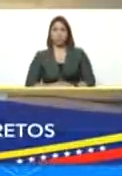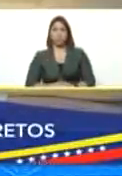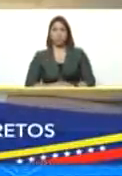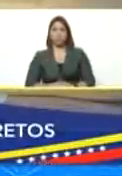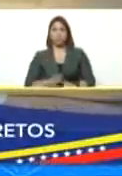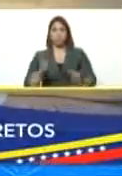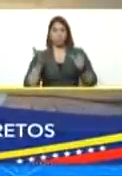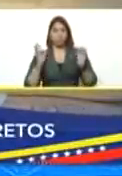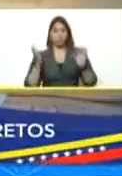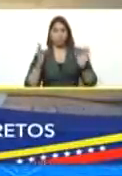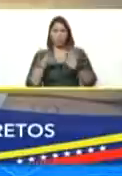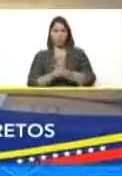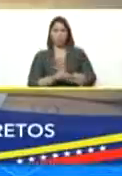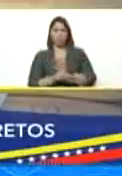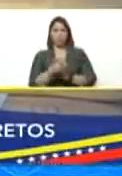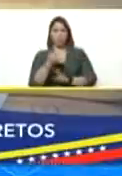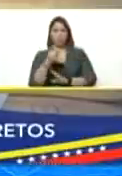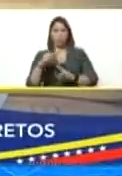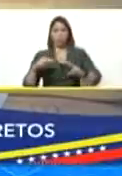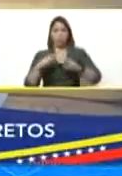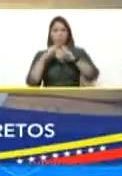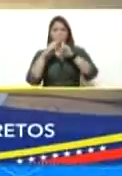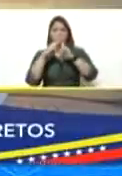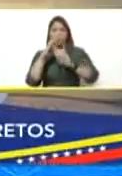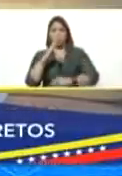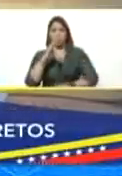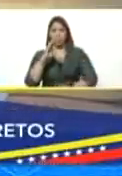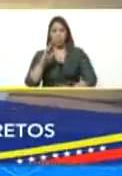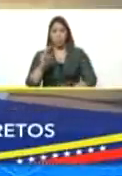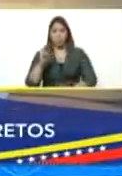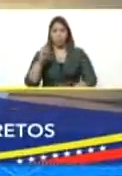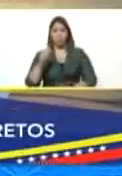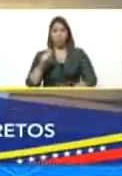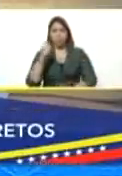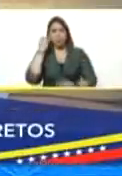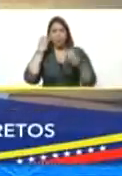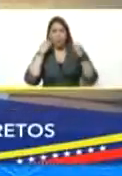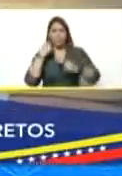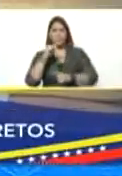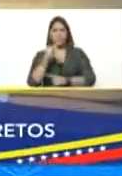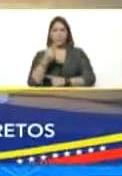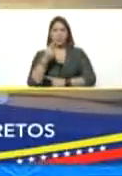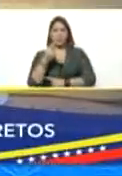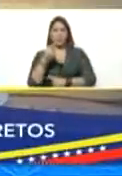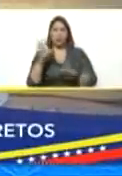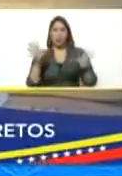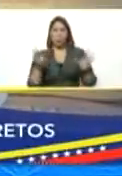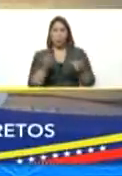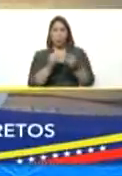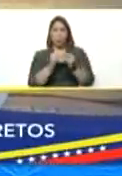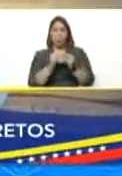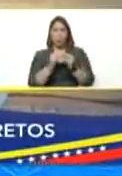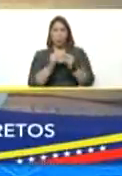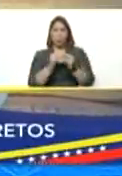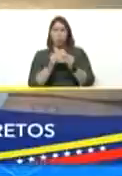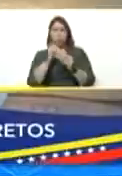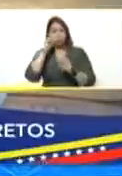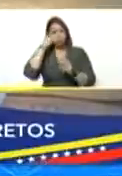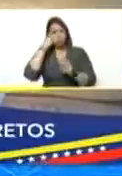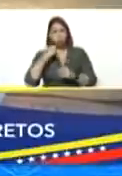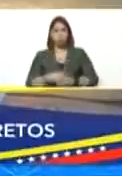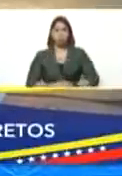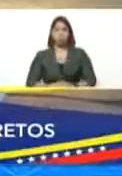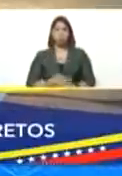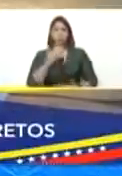conversar sobre este segundo encuentro. Ideas principales, conclusiones, reflexiones